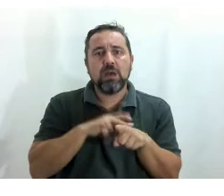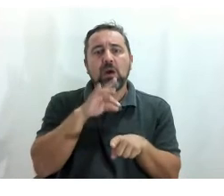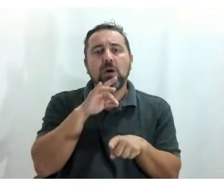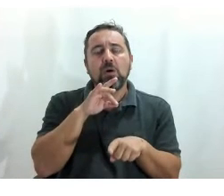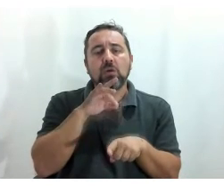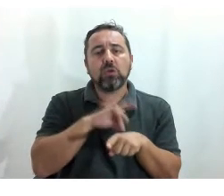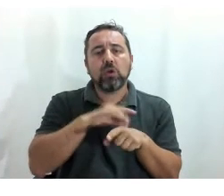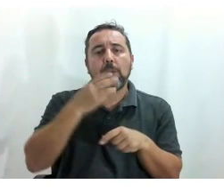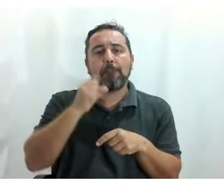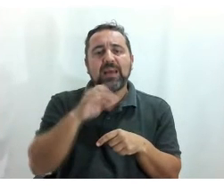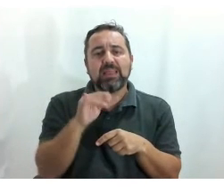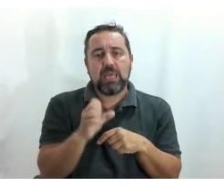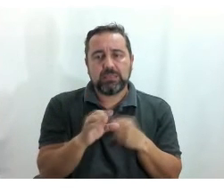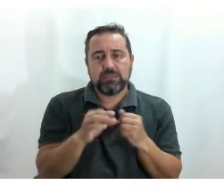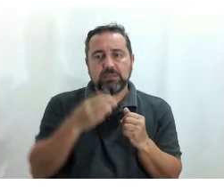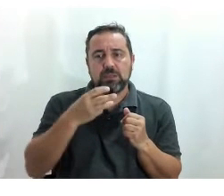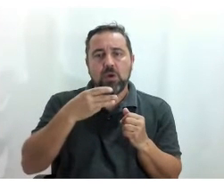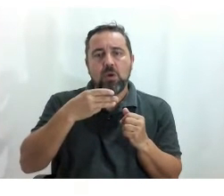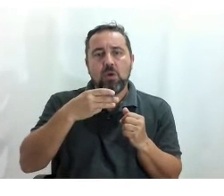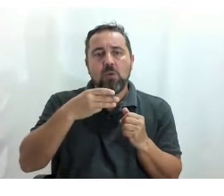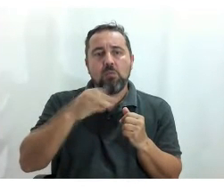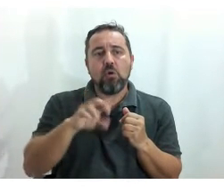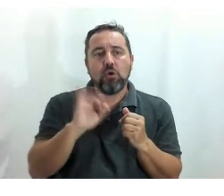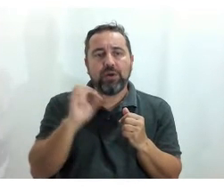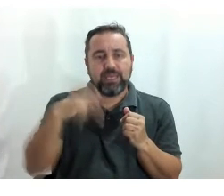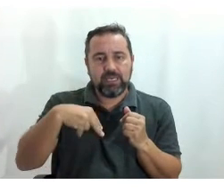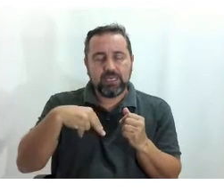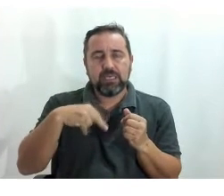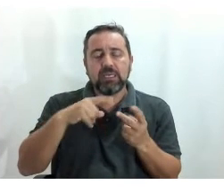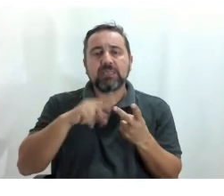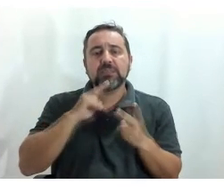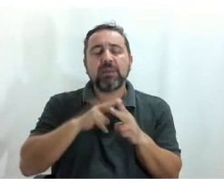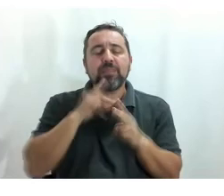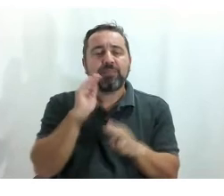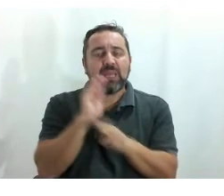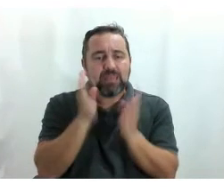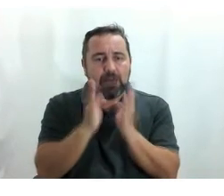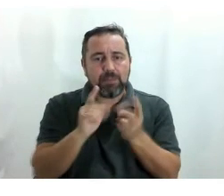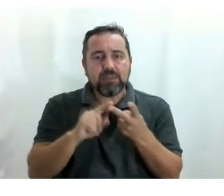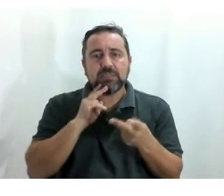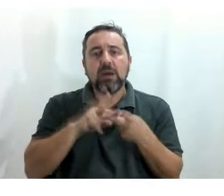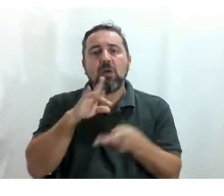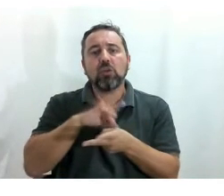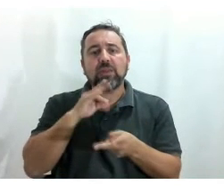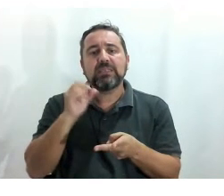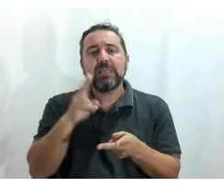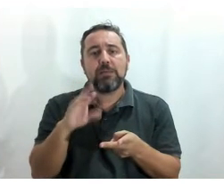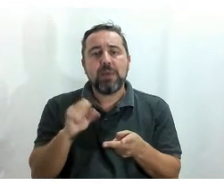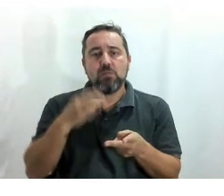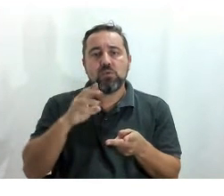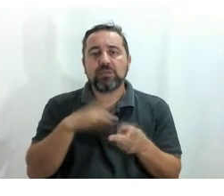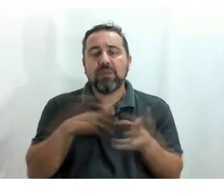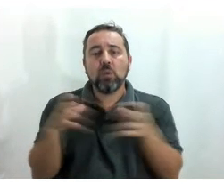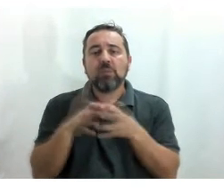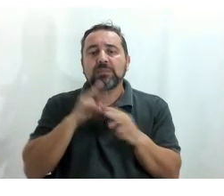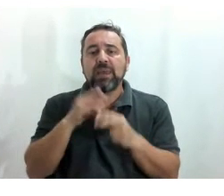Matías Morín, que hablará sobre terapias, y la doctora Silvia Murillo del grupo de Isabel